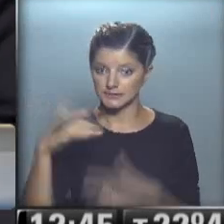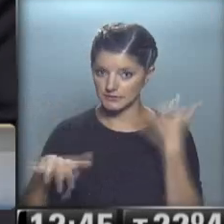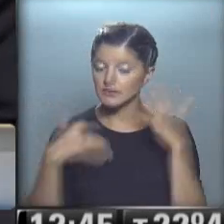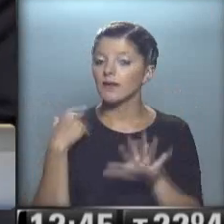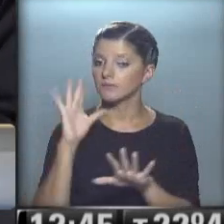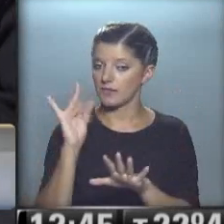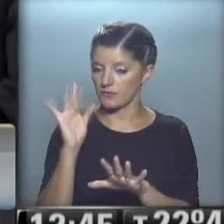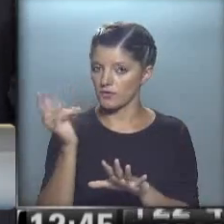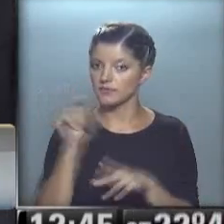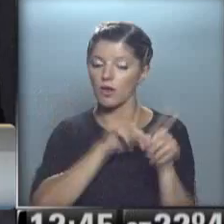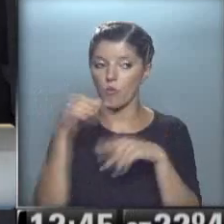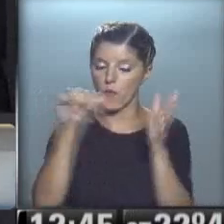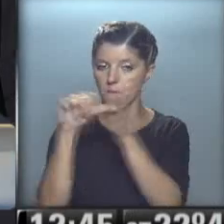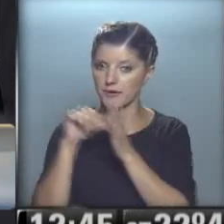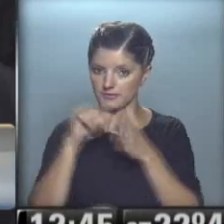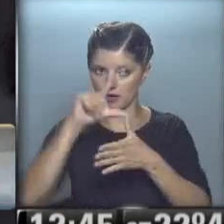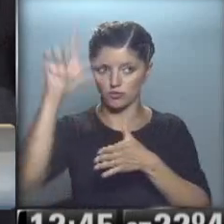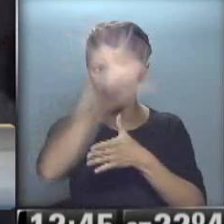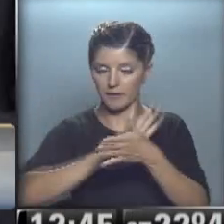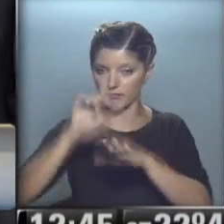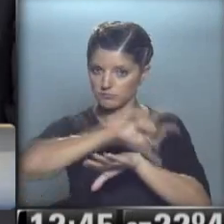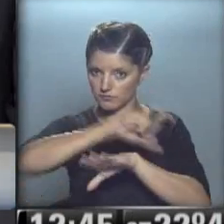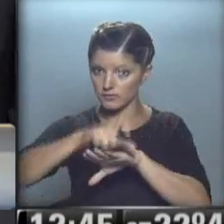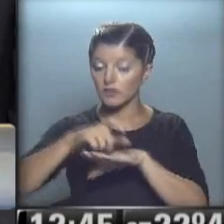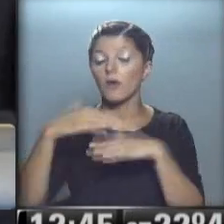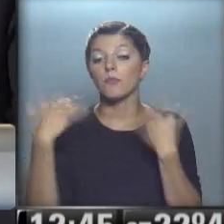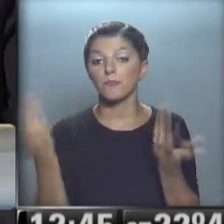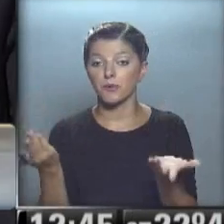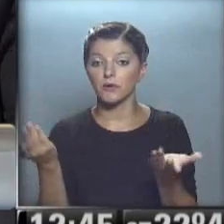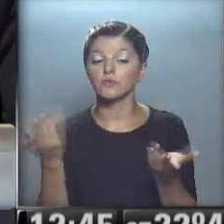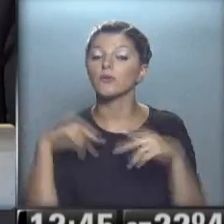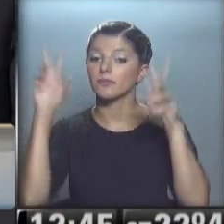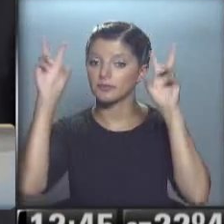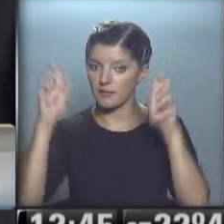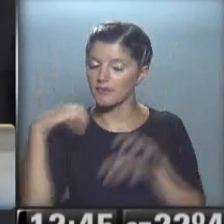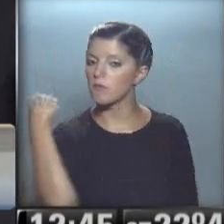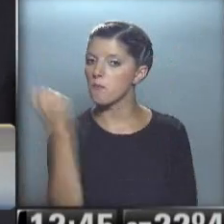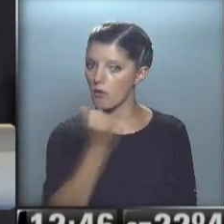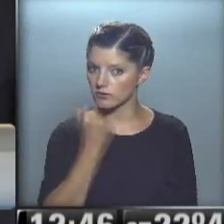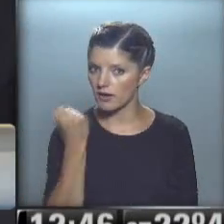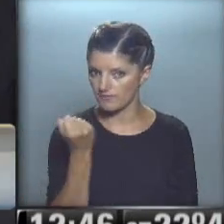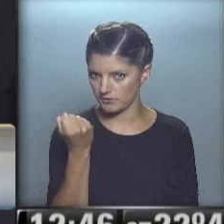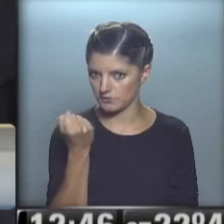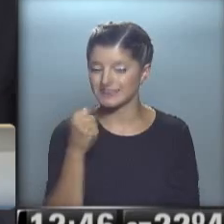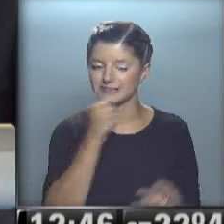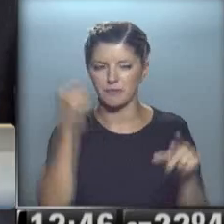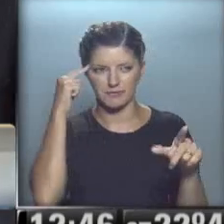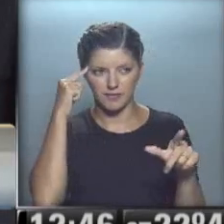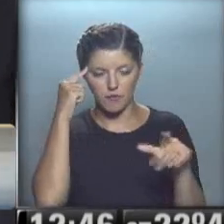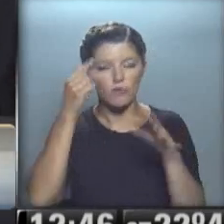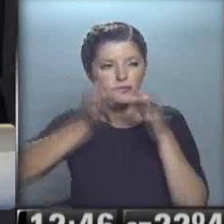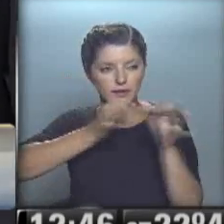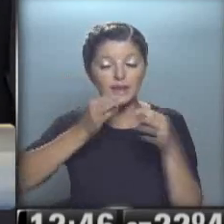dolor de cabeza a los países de la región indudablemente son temas eh trascendentes desde el punto de vista estratégico Pero en lo cual